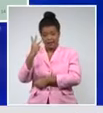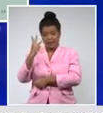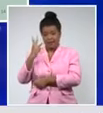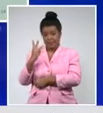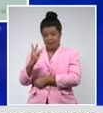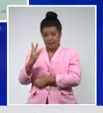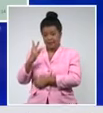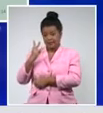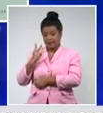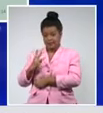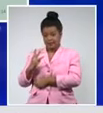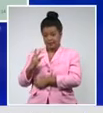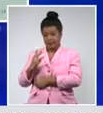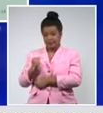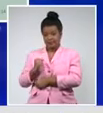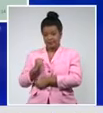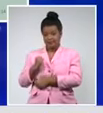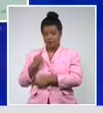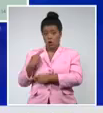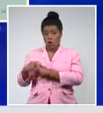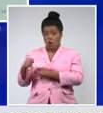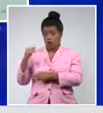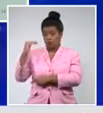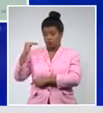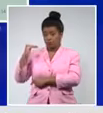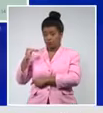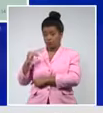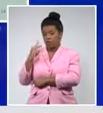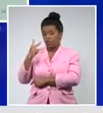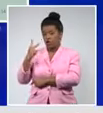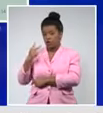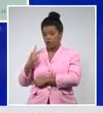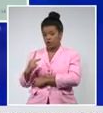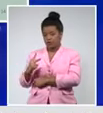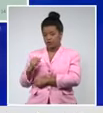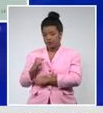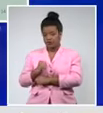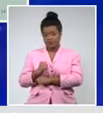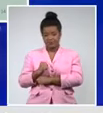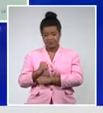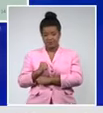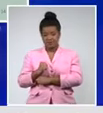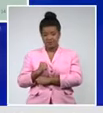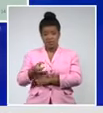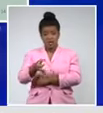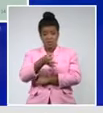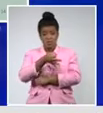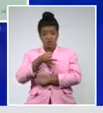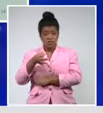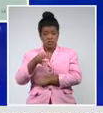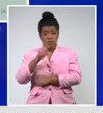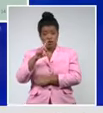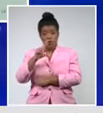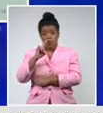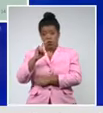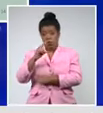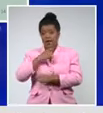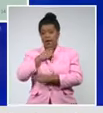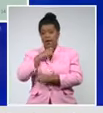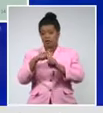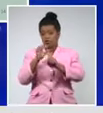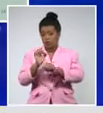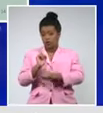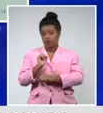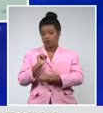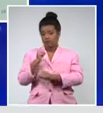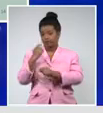García, Rafael Freire 2 en cada uno de estos municipios. Y en los municipios de Cueto, Urbano Noris y Antilla